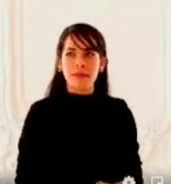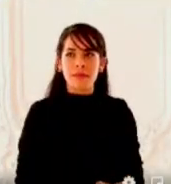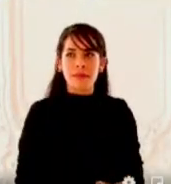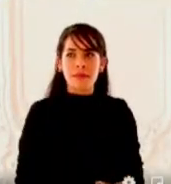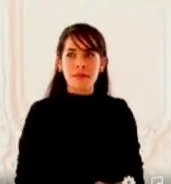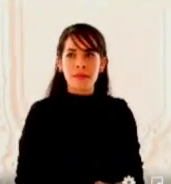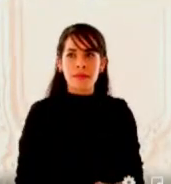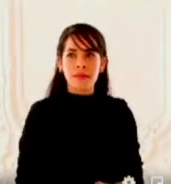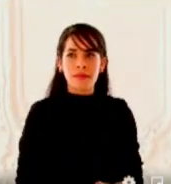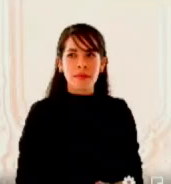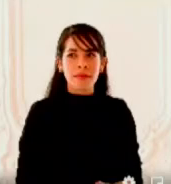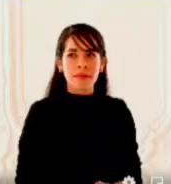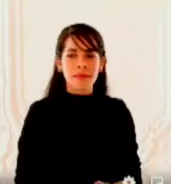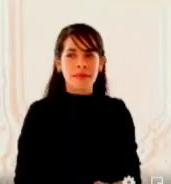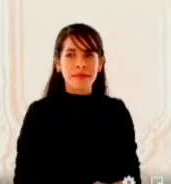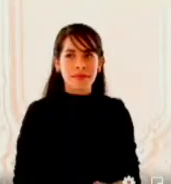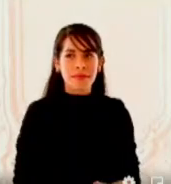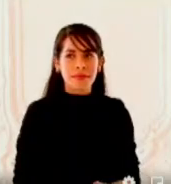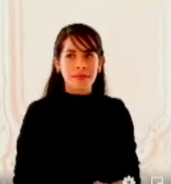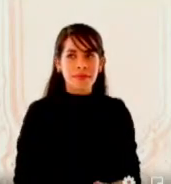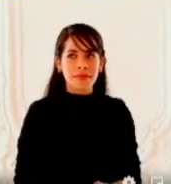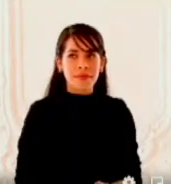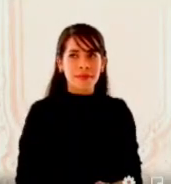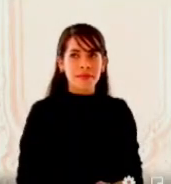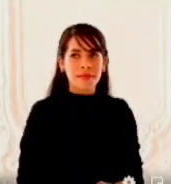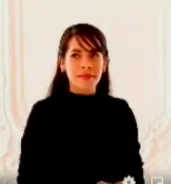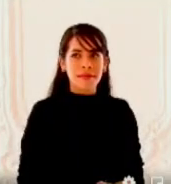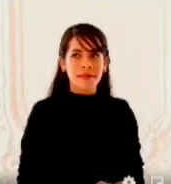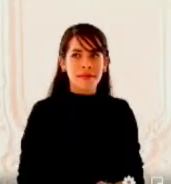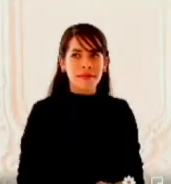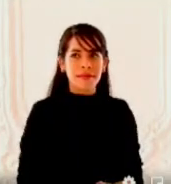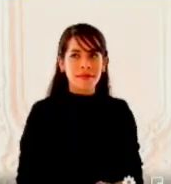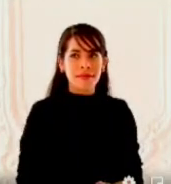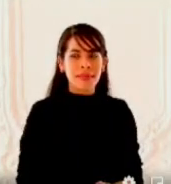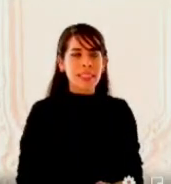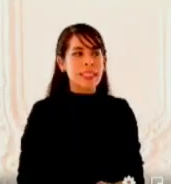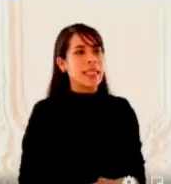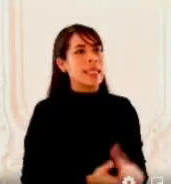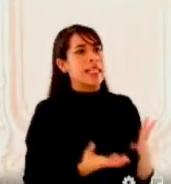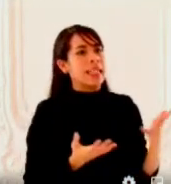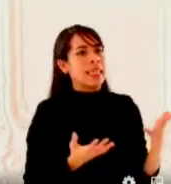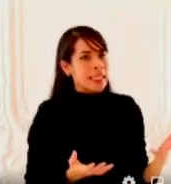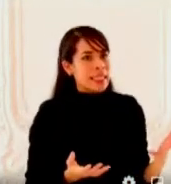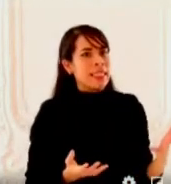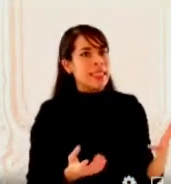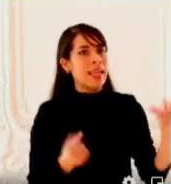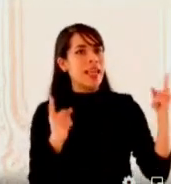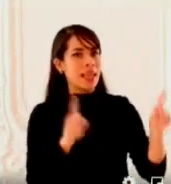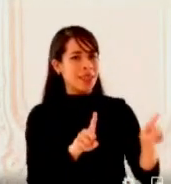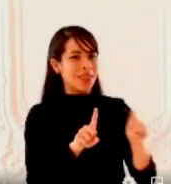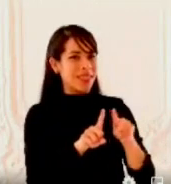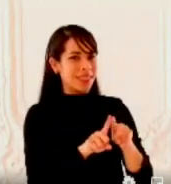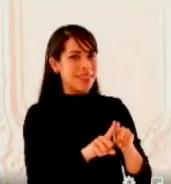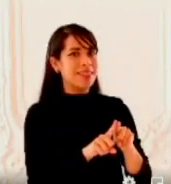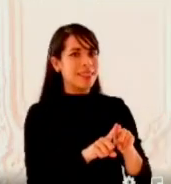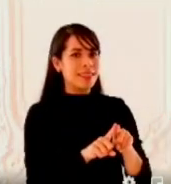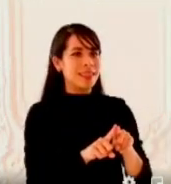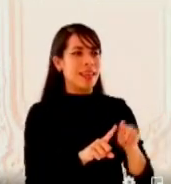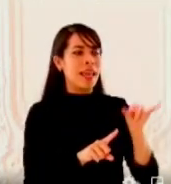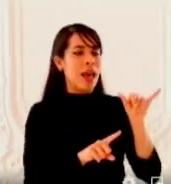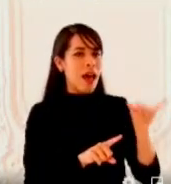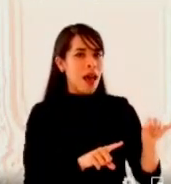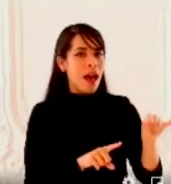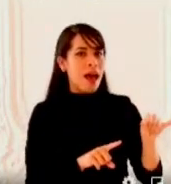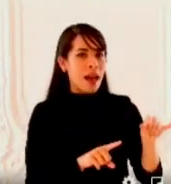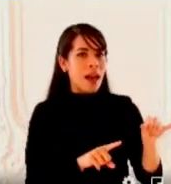sí. Se debe detectar en la inspección. Estoy de acuerdo que, pues, como conductora también, y también lo hemos notado, durante la inspección